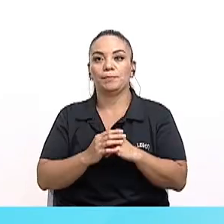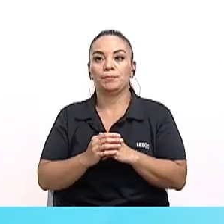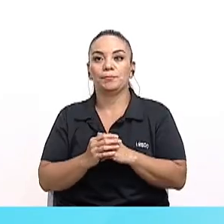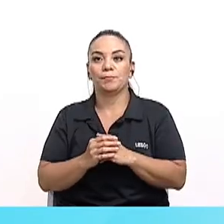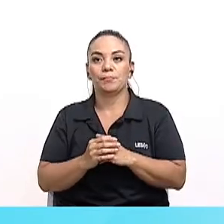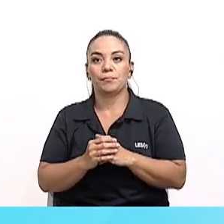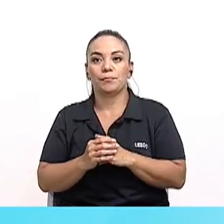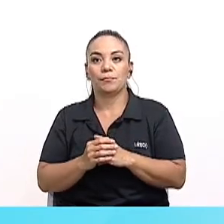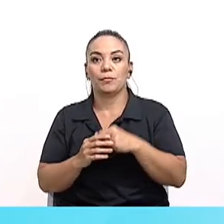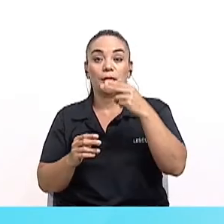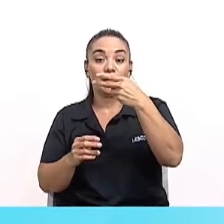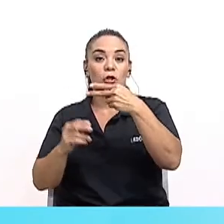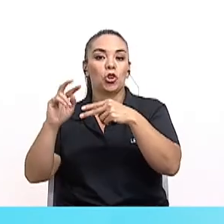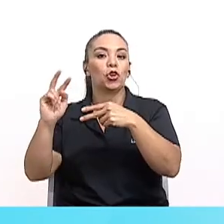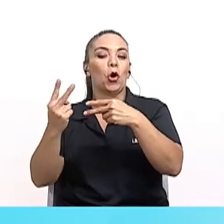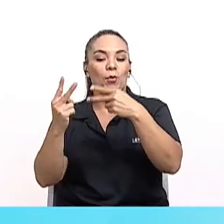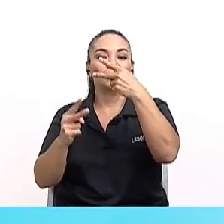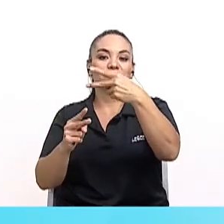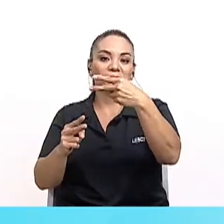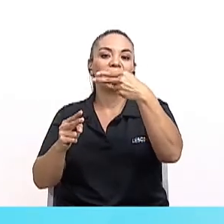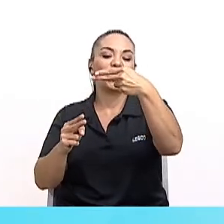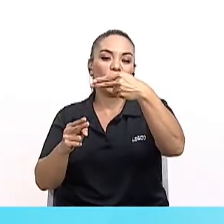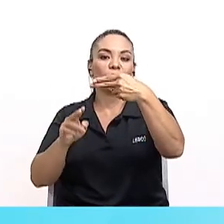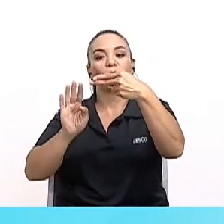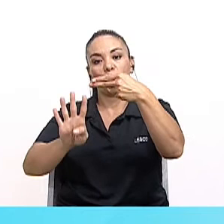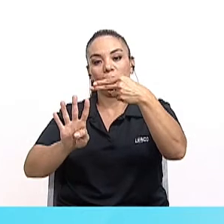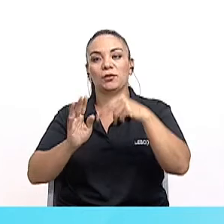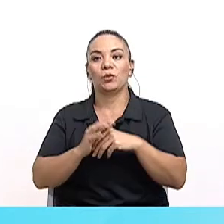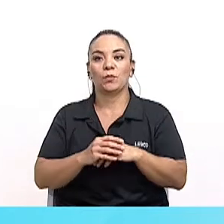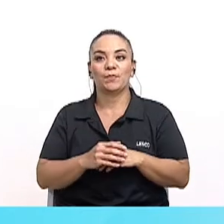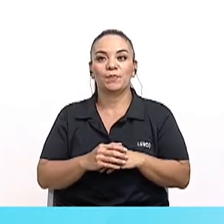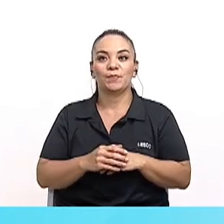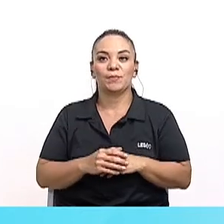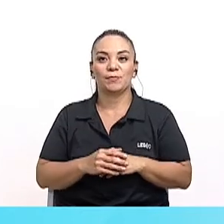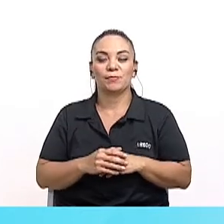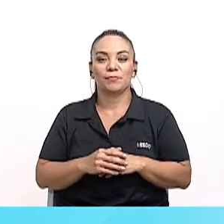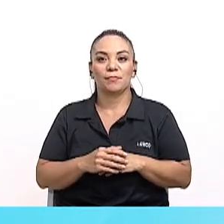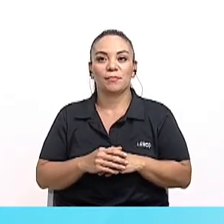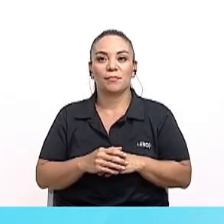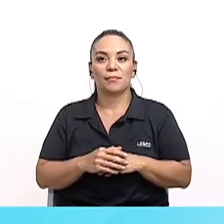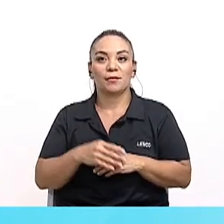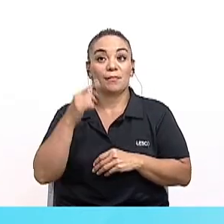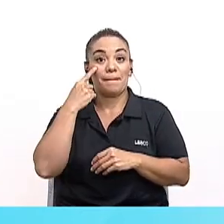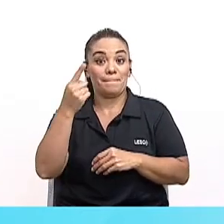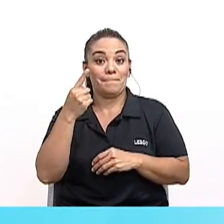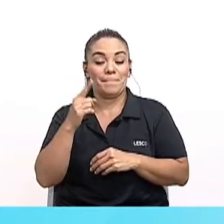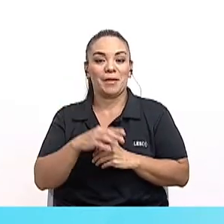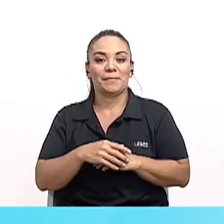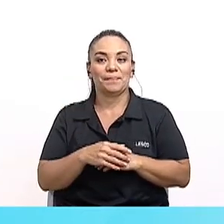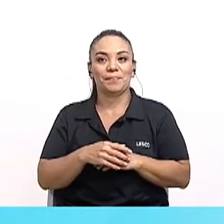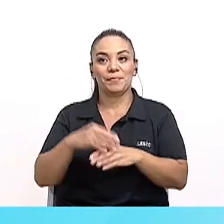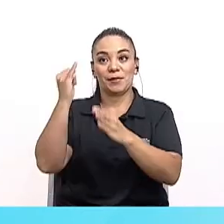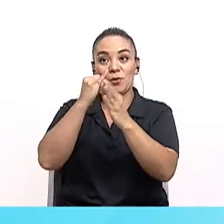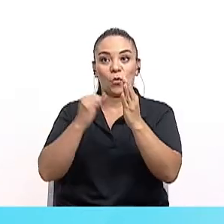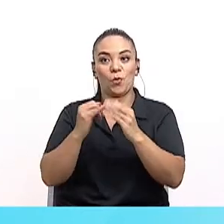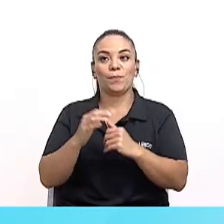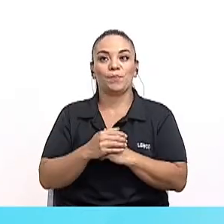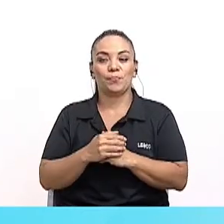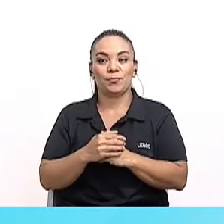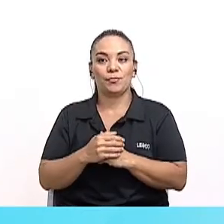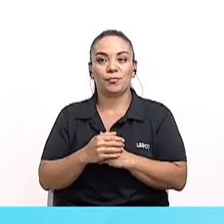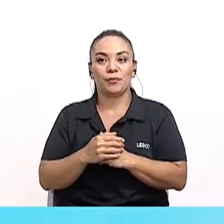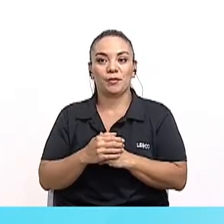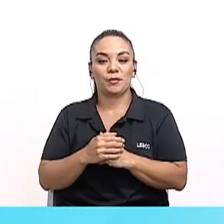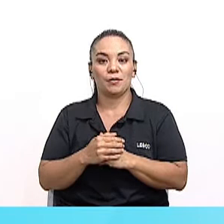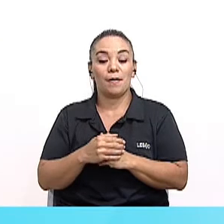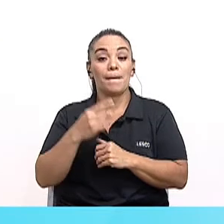el doble de esa cantidad. ¿Sí? Voy a hacer ese alqueno acá, primero comenzando del alcano.